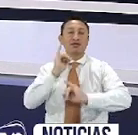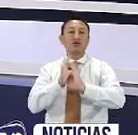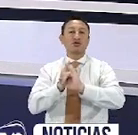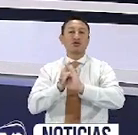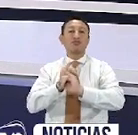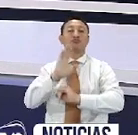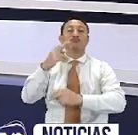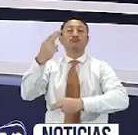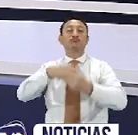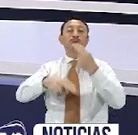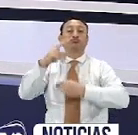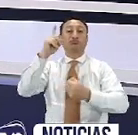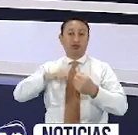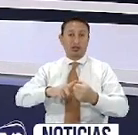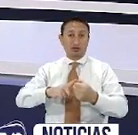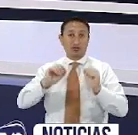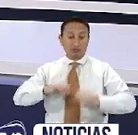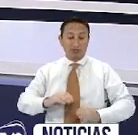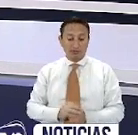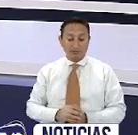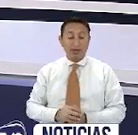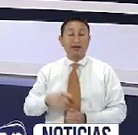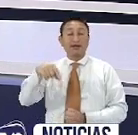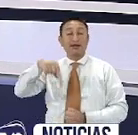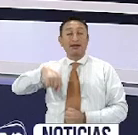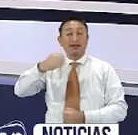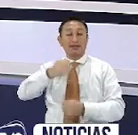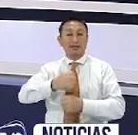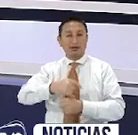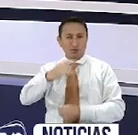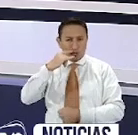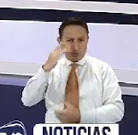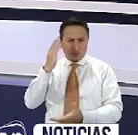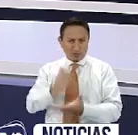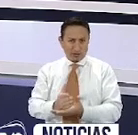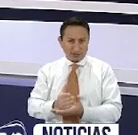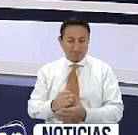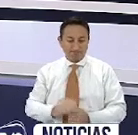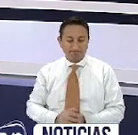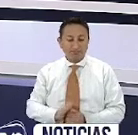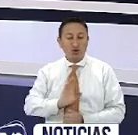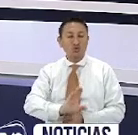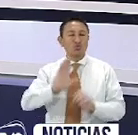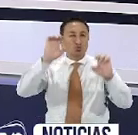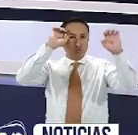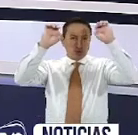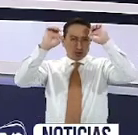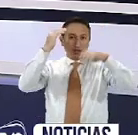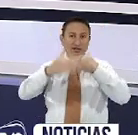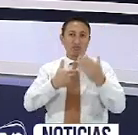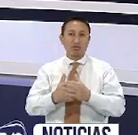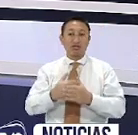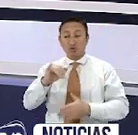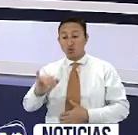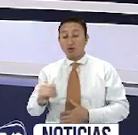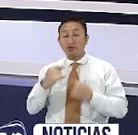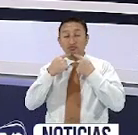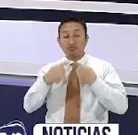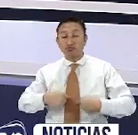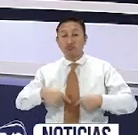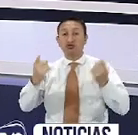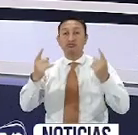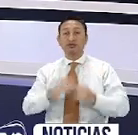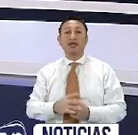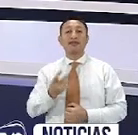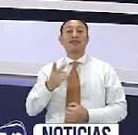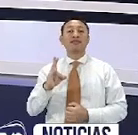centros comerciales de la capital para erradicar el trabajo infantil mediante una estrategia que será difundida desde este jueves